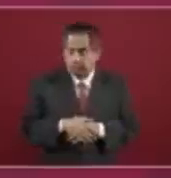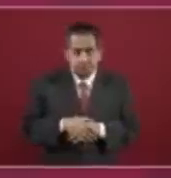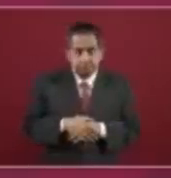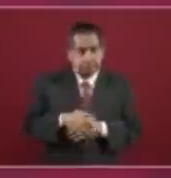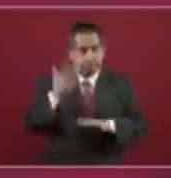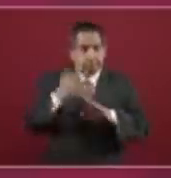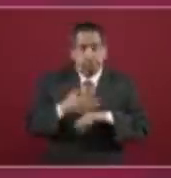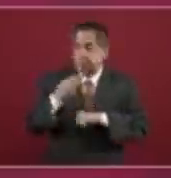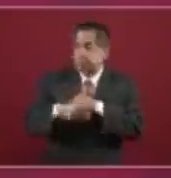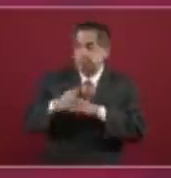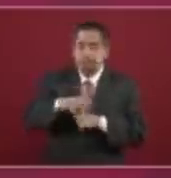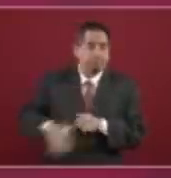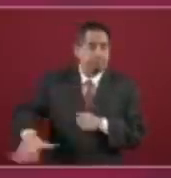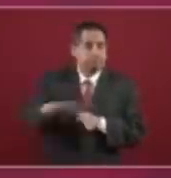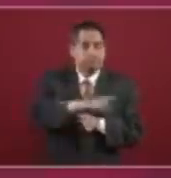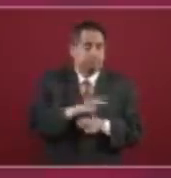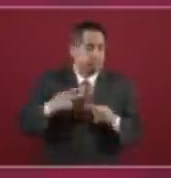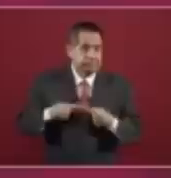pública.